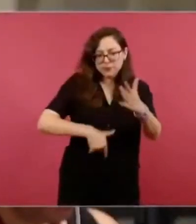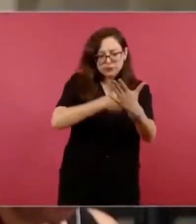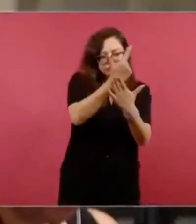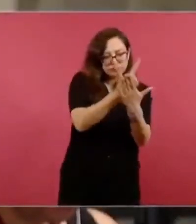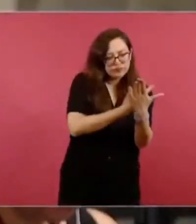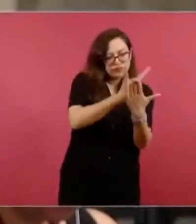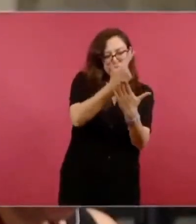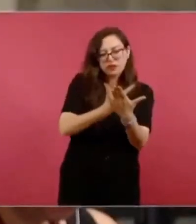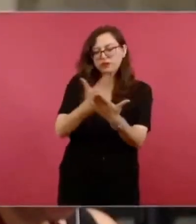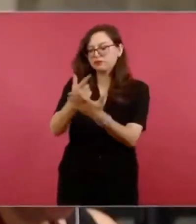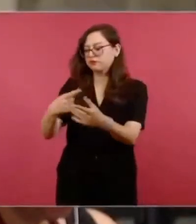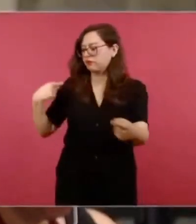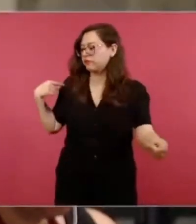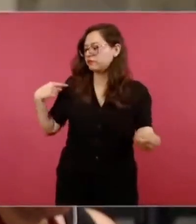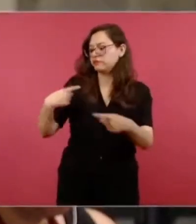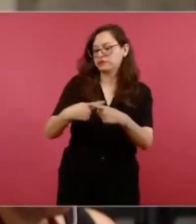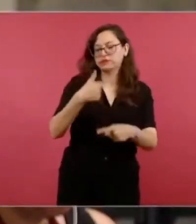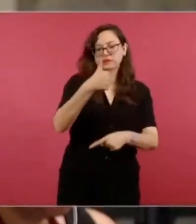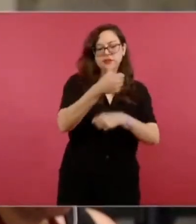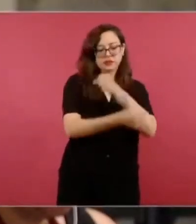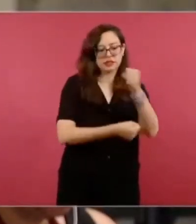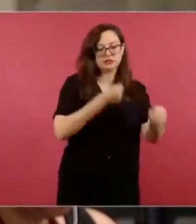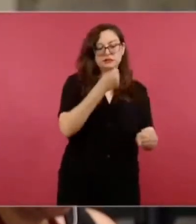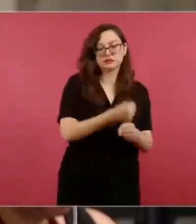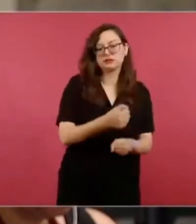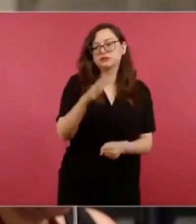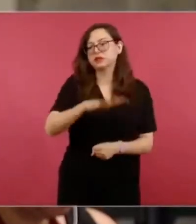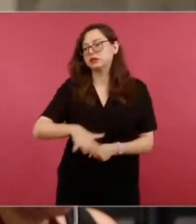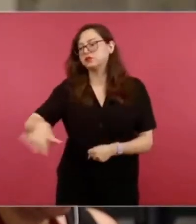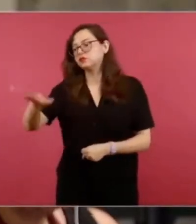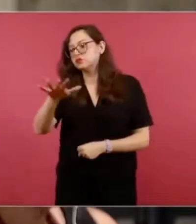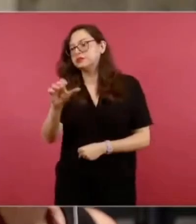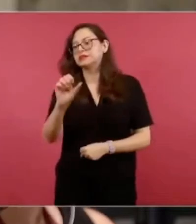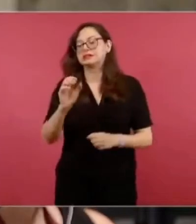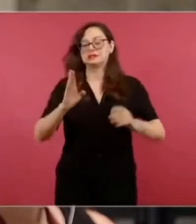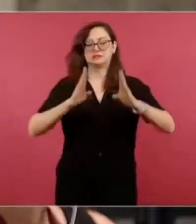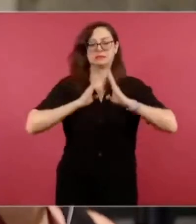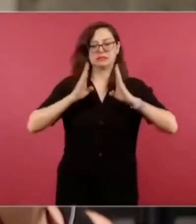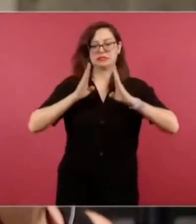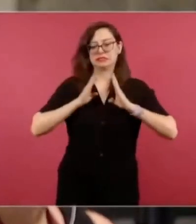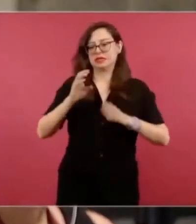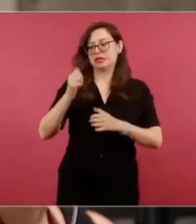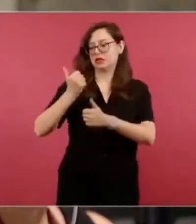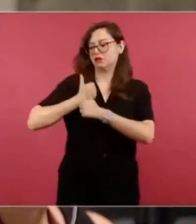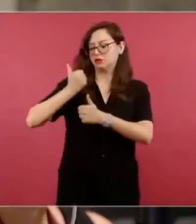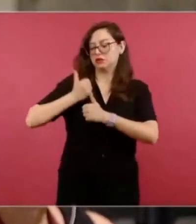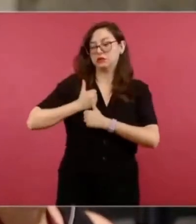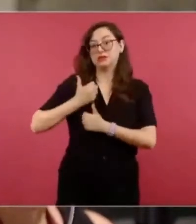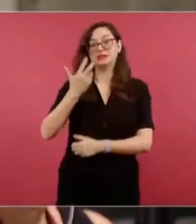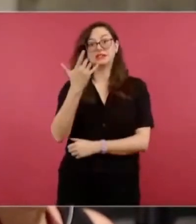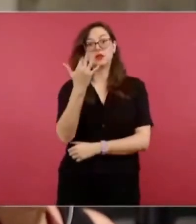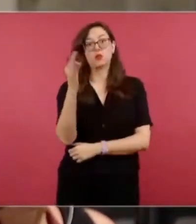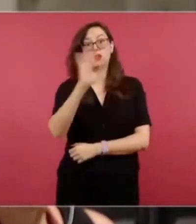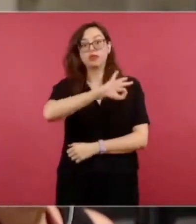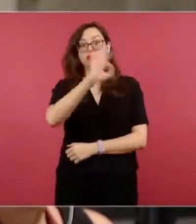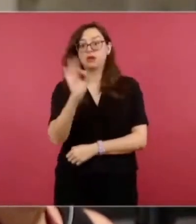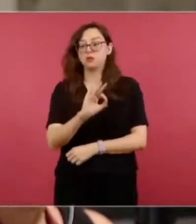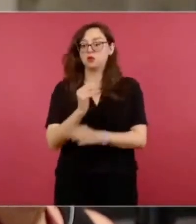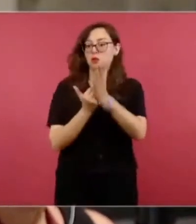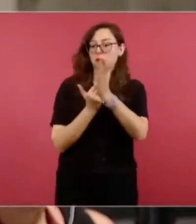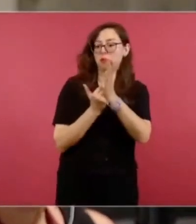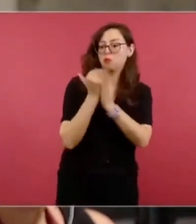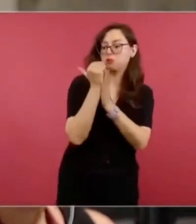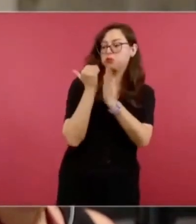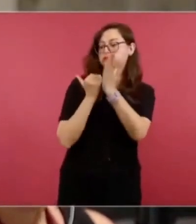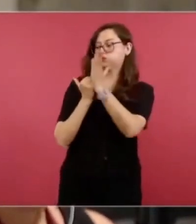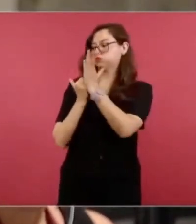el presupuesto de las Fuerzas Armadas ha crecido en 150%. Encima de este incremento, las Secretarías de Defensa y de Marina han